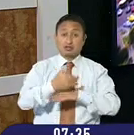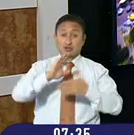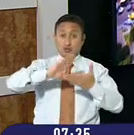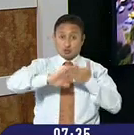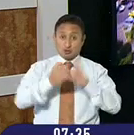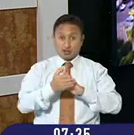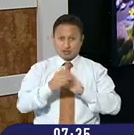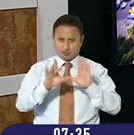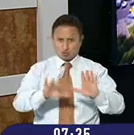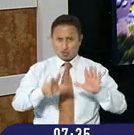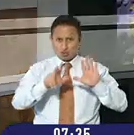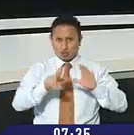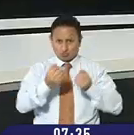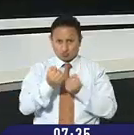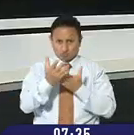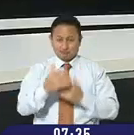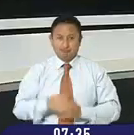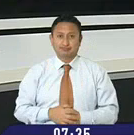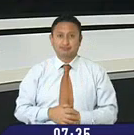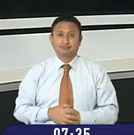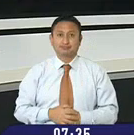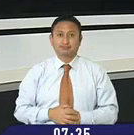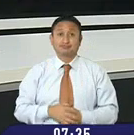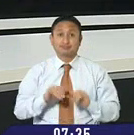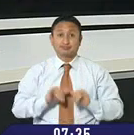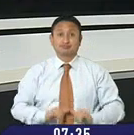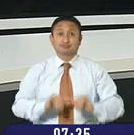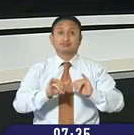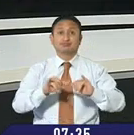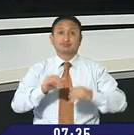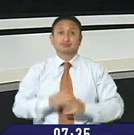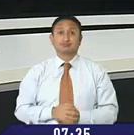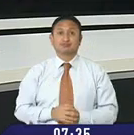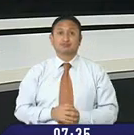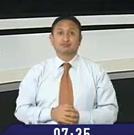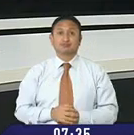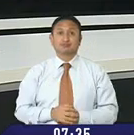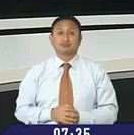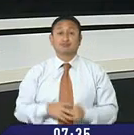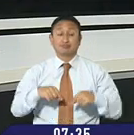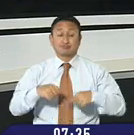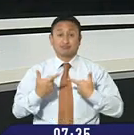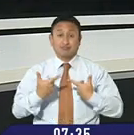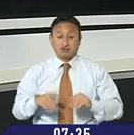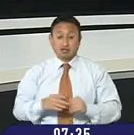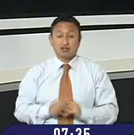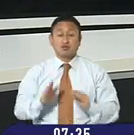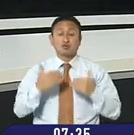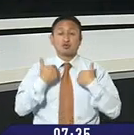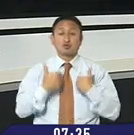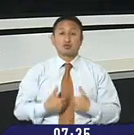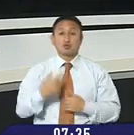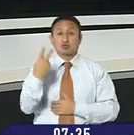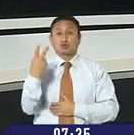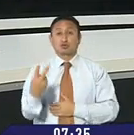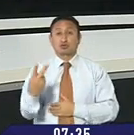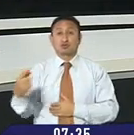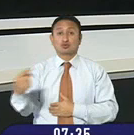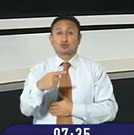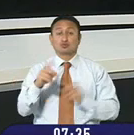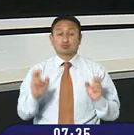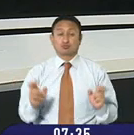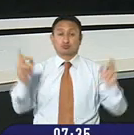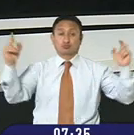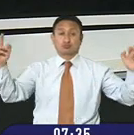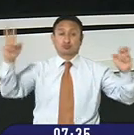8. Y nosotros seguimos informando, ya están identificados los dos cadáveres encontrados colgados en un